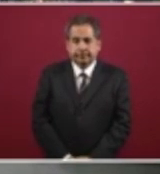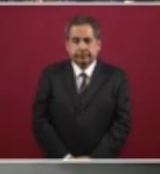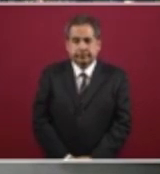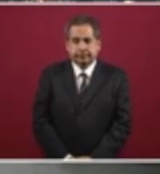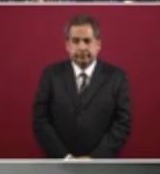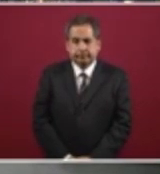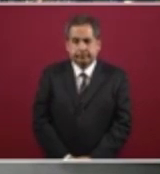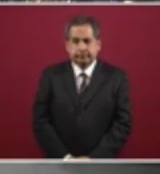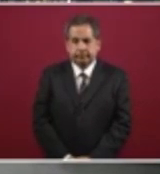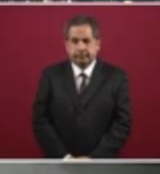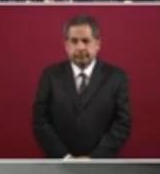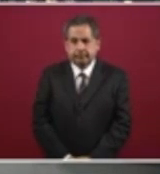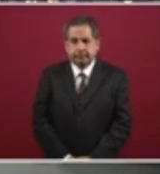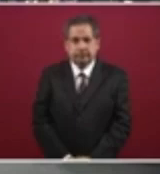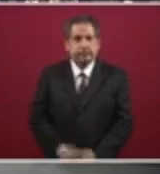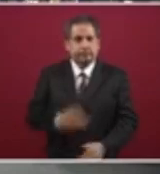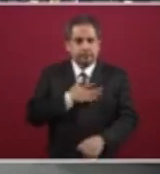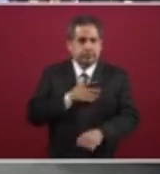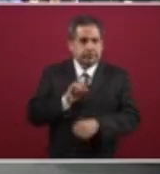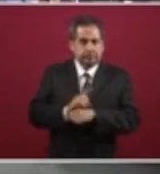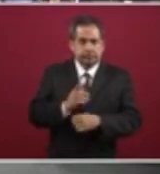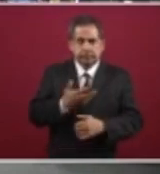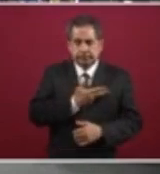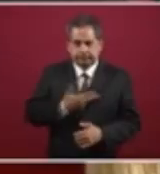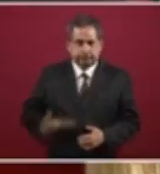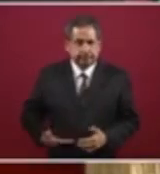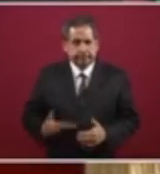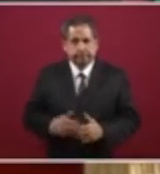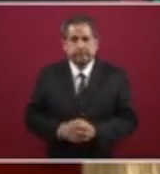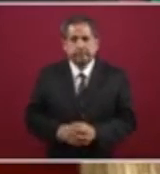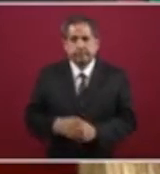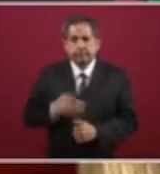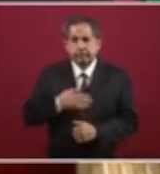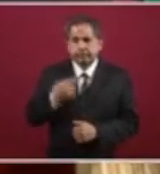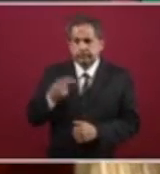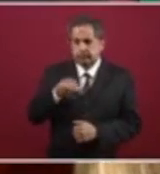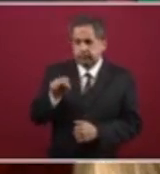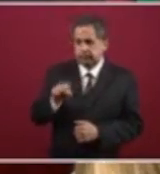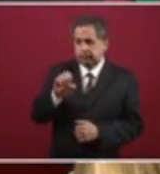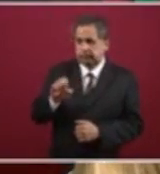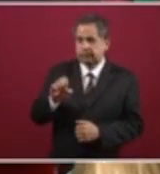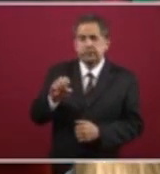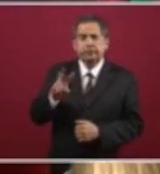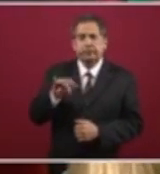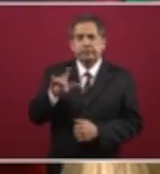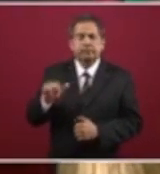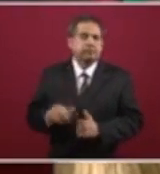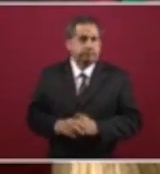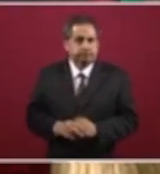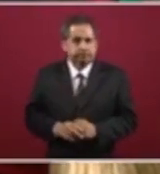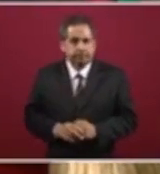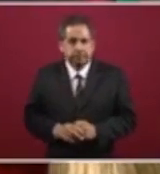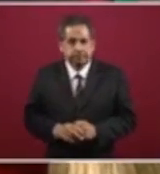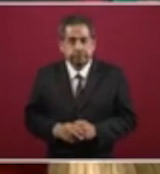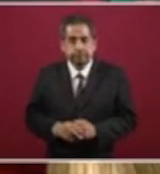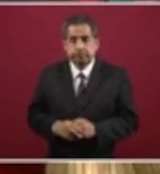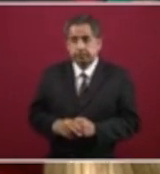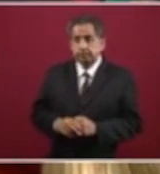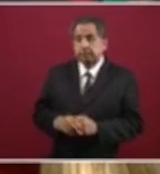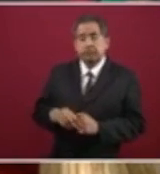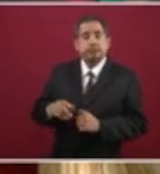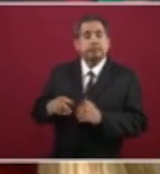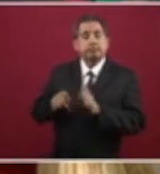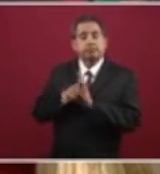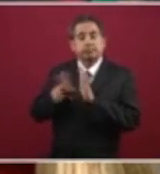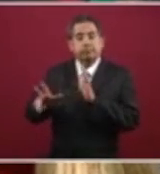Gracias. Buenos días, presidente. José Sobrevilla. Es del interés de El Mañana de Nuevo